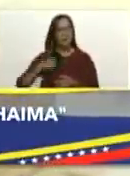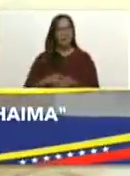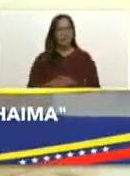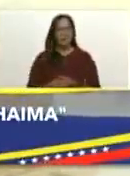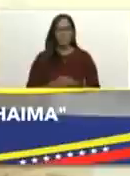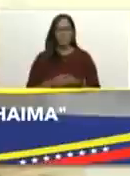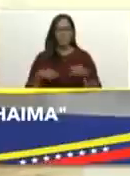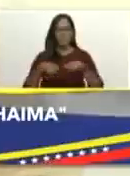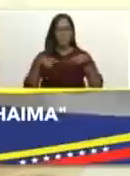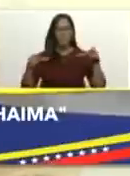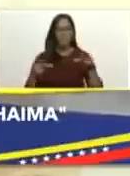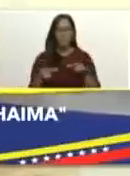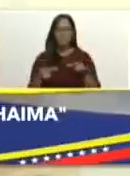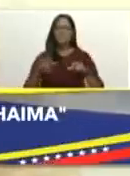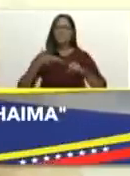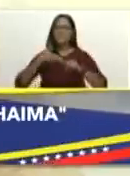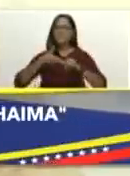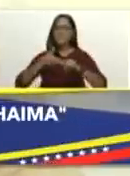faja petrolífera del Orinoco,